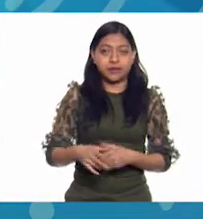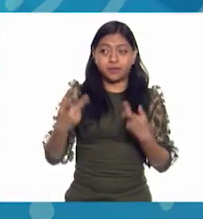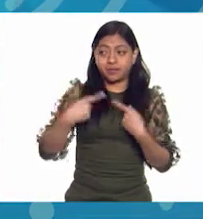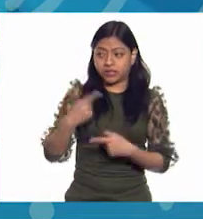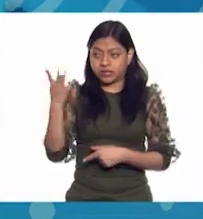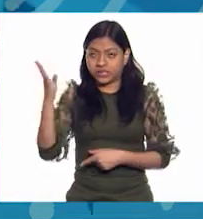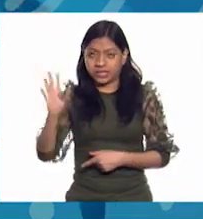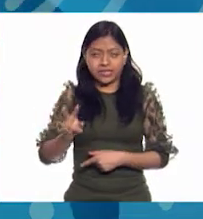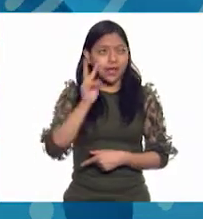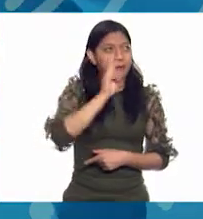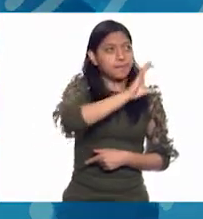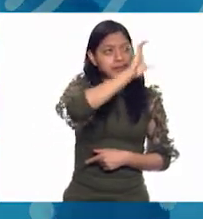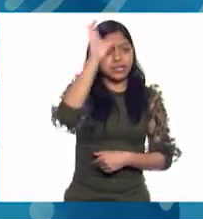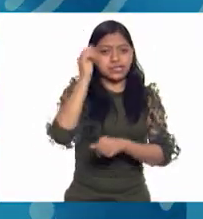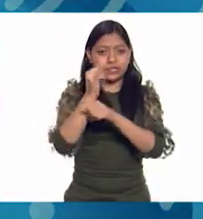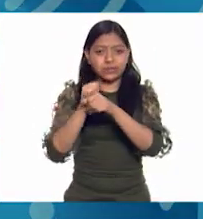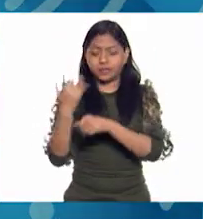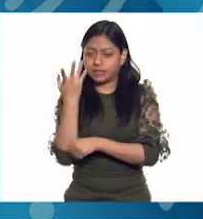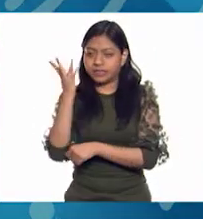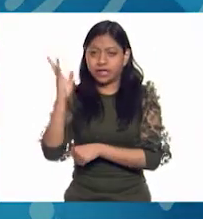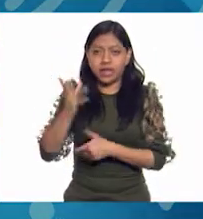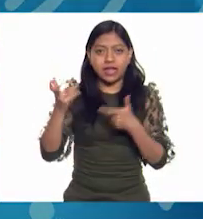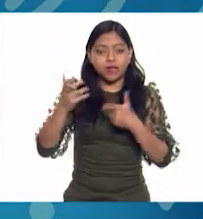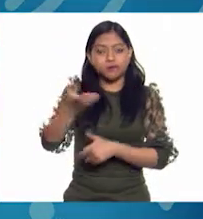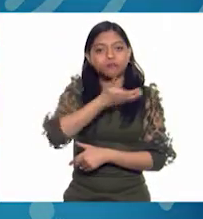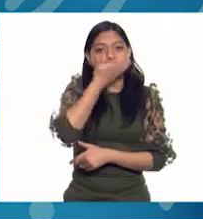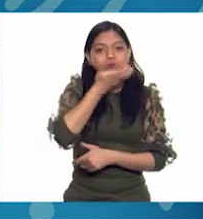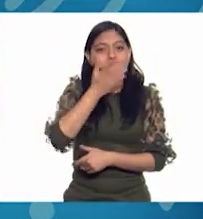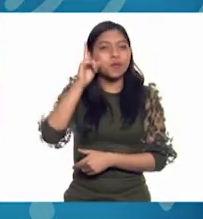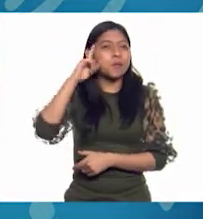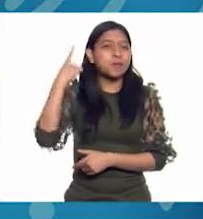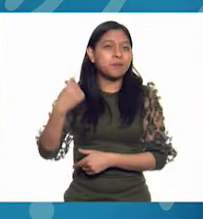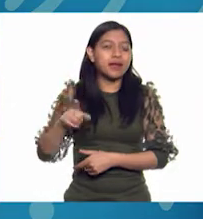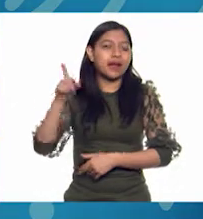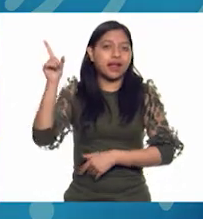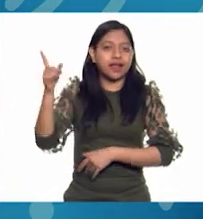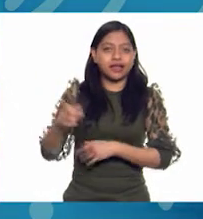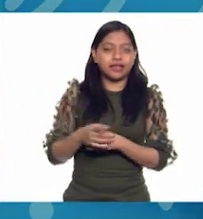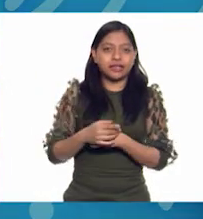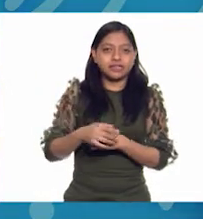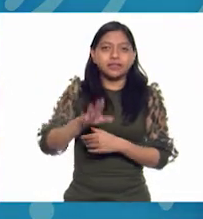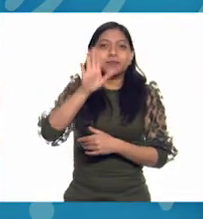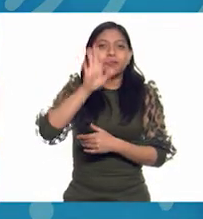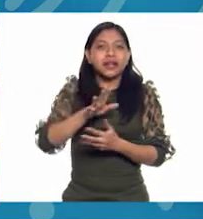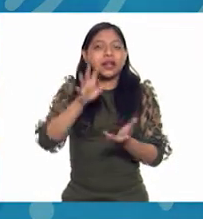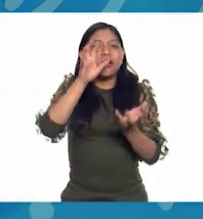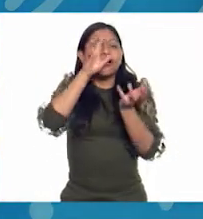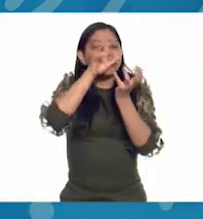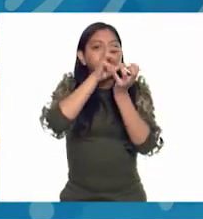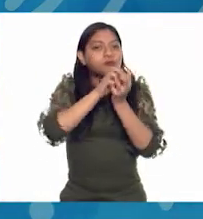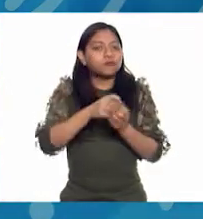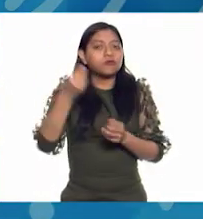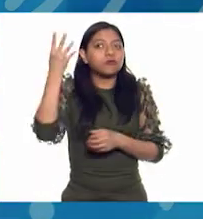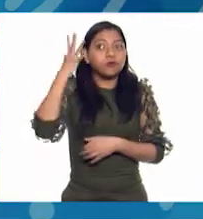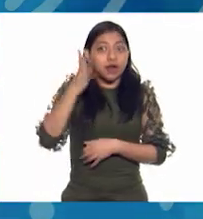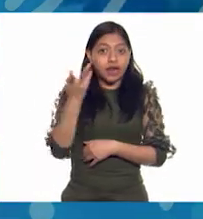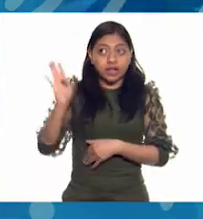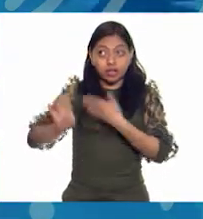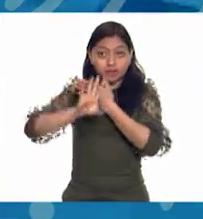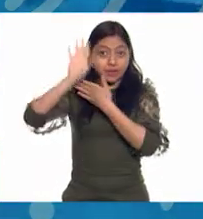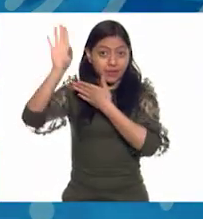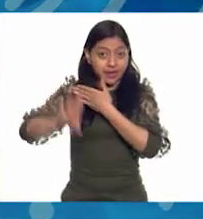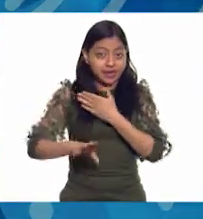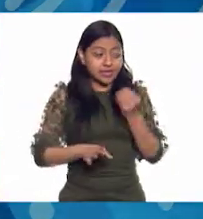reales debían preparar los ritos habituales para espantar al dragón que pretendía comerse al sol, hacer sonar tambores y lanzar flechas al